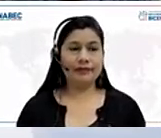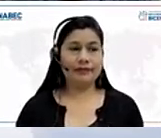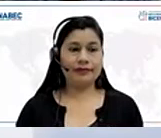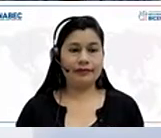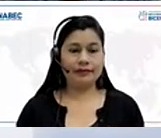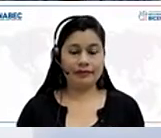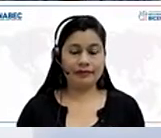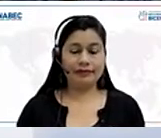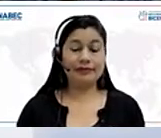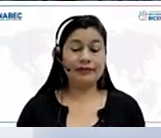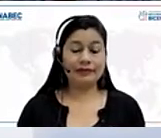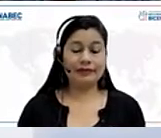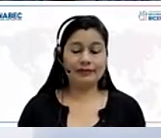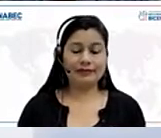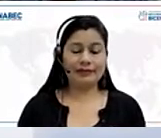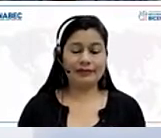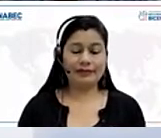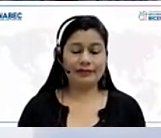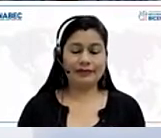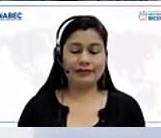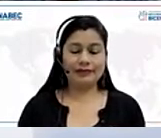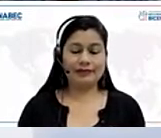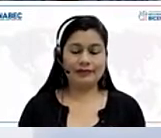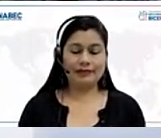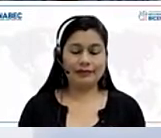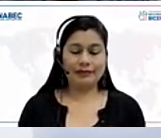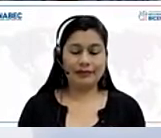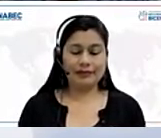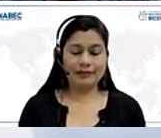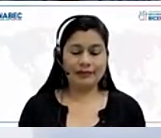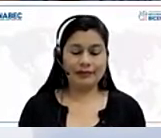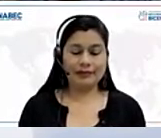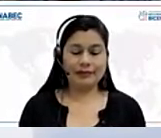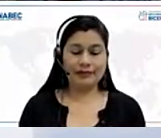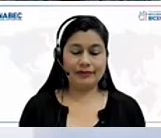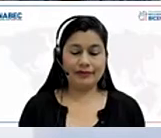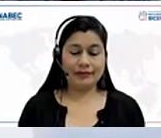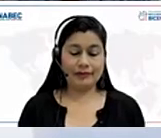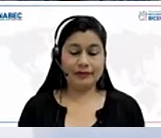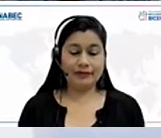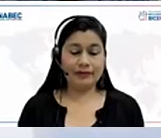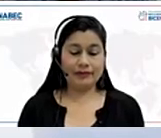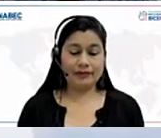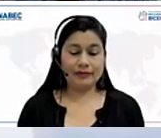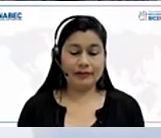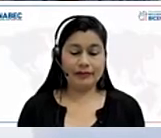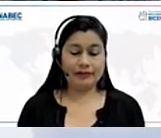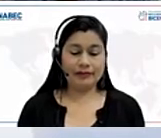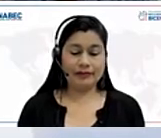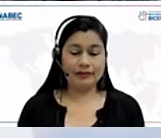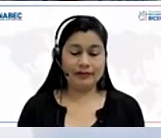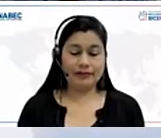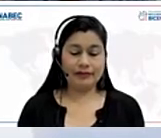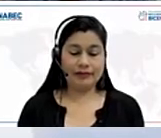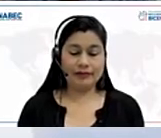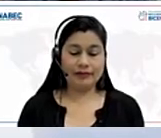pueda, al concluir sus estudios, ¿no? Que sirva como que como puente entre el Japón y el Perú. Y lo ideal